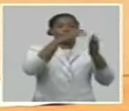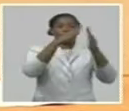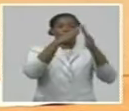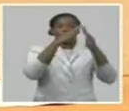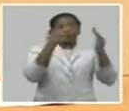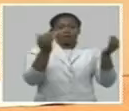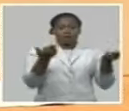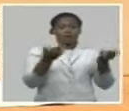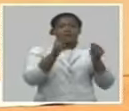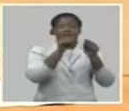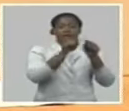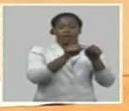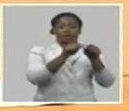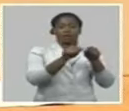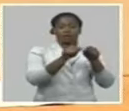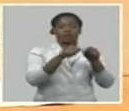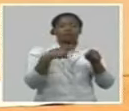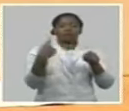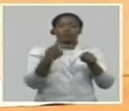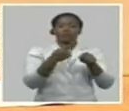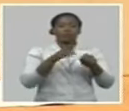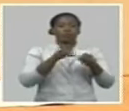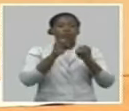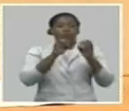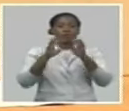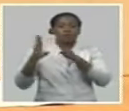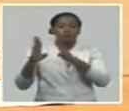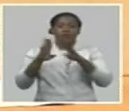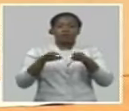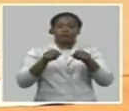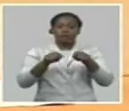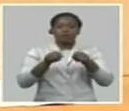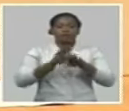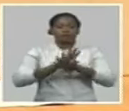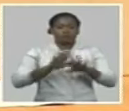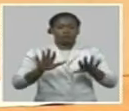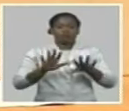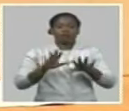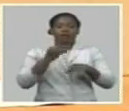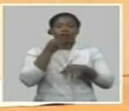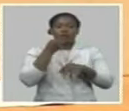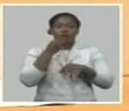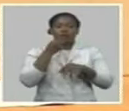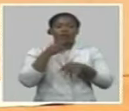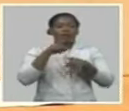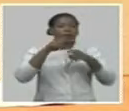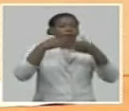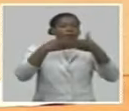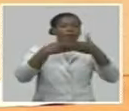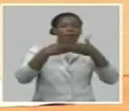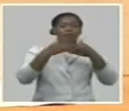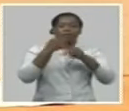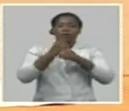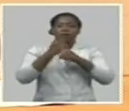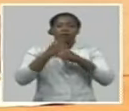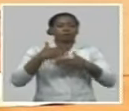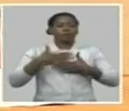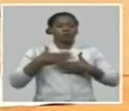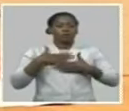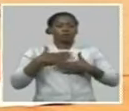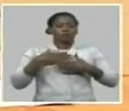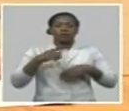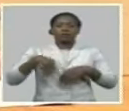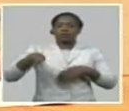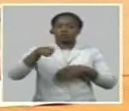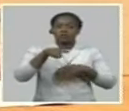para llevar estamos estimulando eso no solamente las instituciones estatales sino las cooperativas los trabajadores por cuenta propia y eso lo estamos